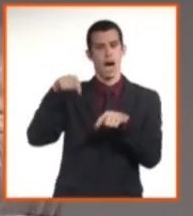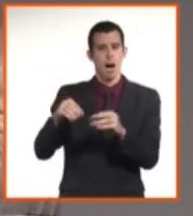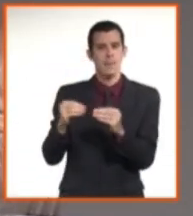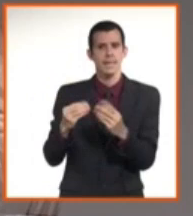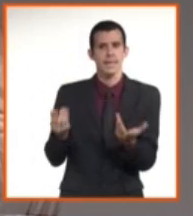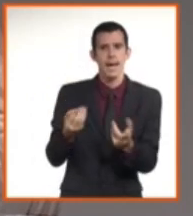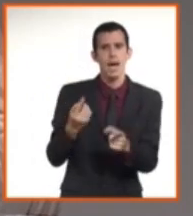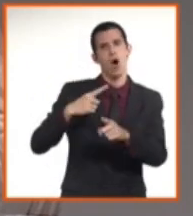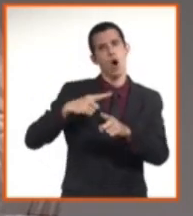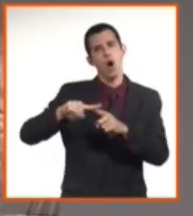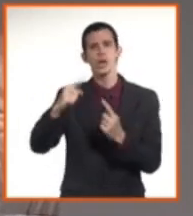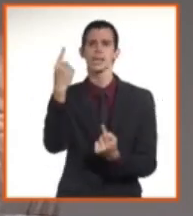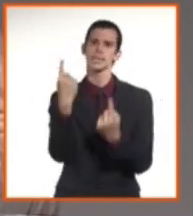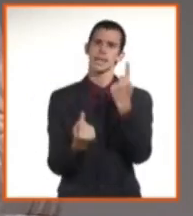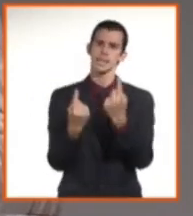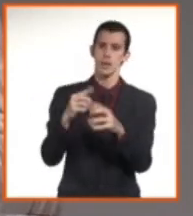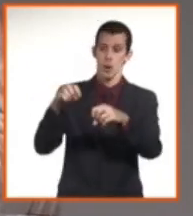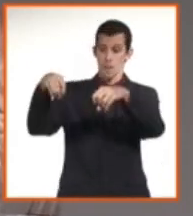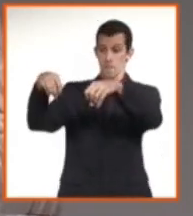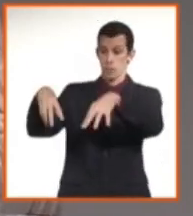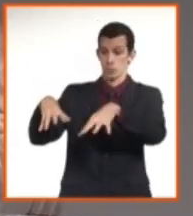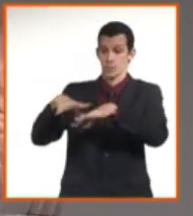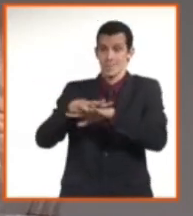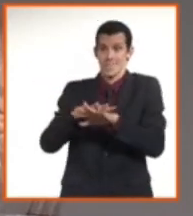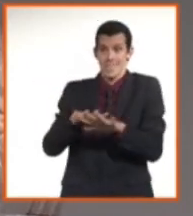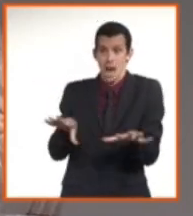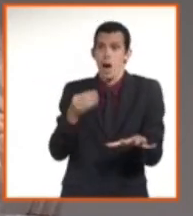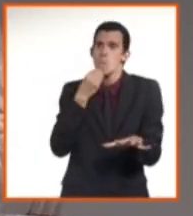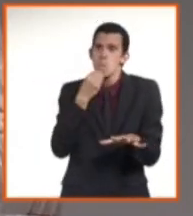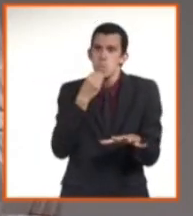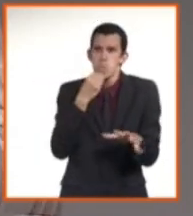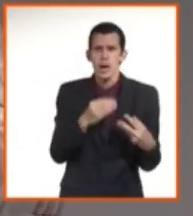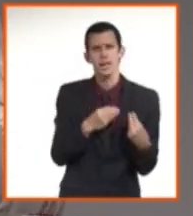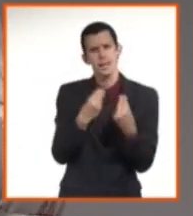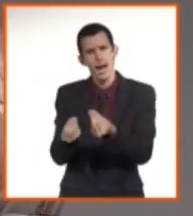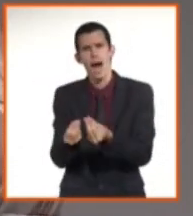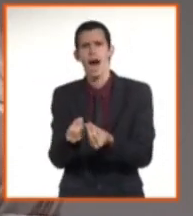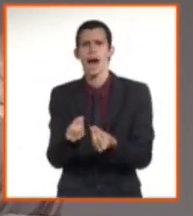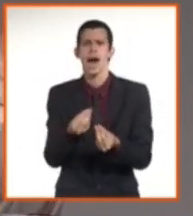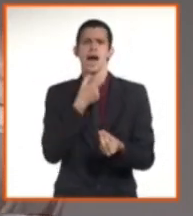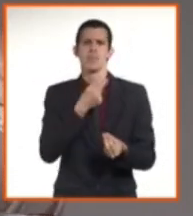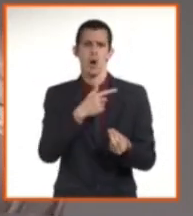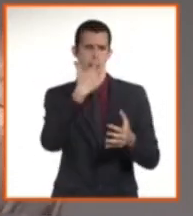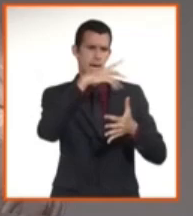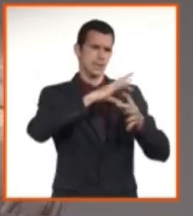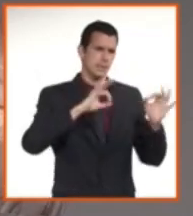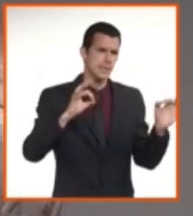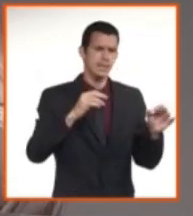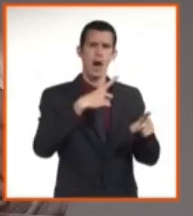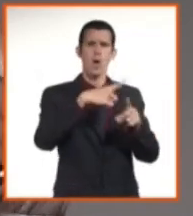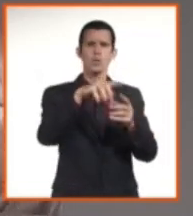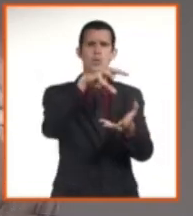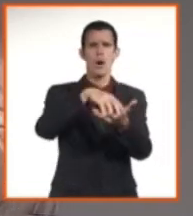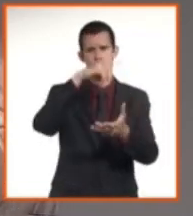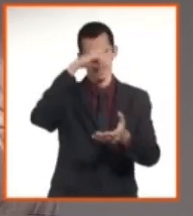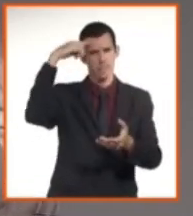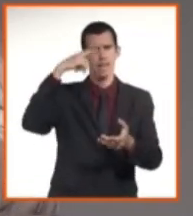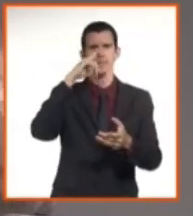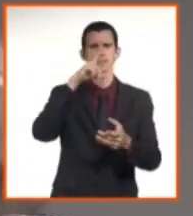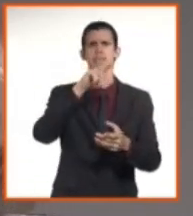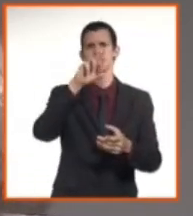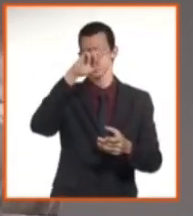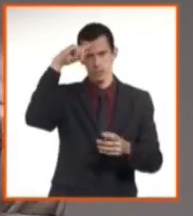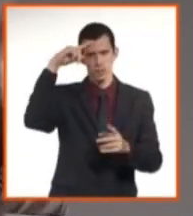otra, por la provincia de Artemisa, Cristóbal, ¿no? De San Cristóbal, Artemisa. Sin embargo, después cuando vino la conciencia de las